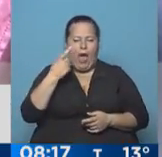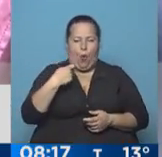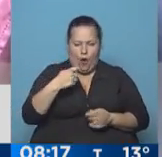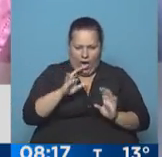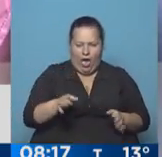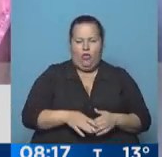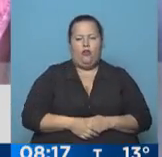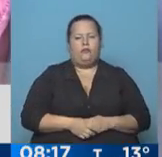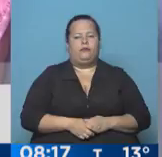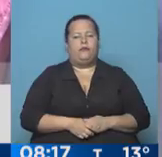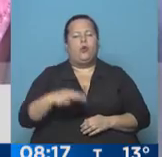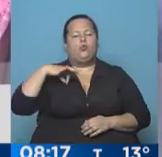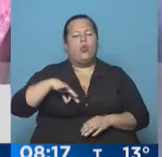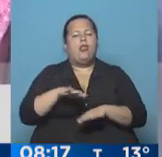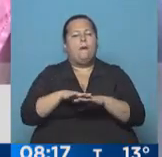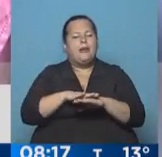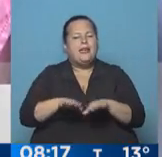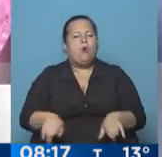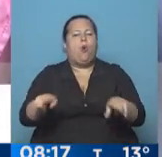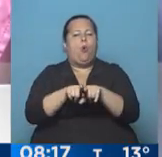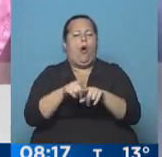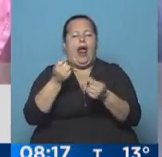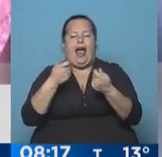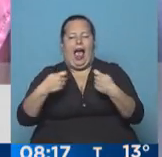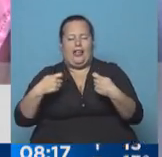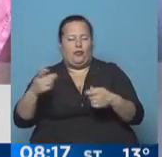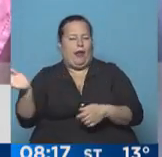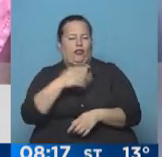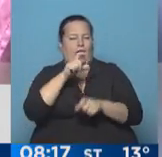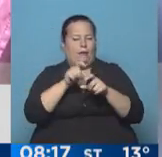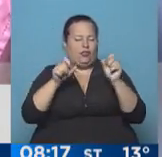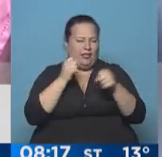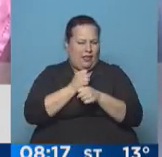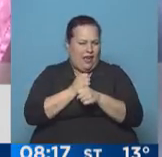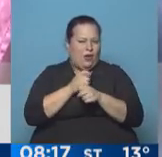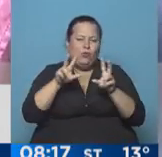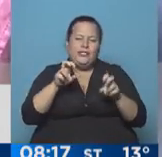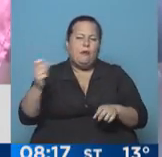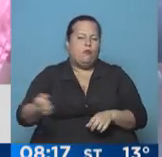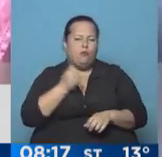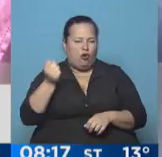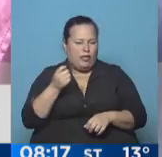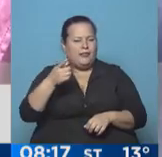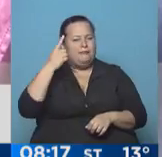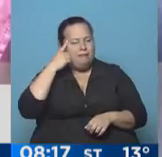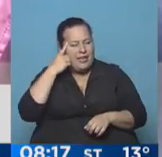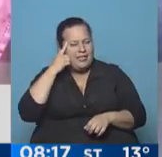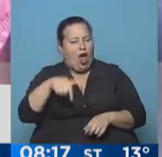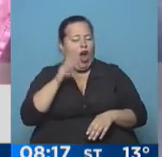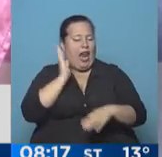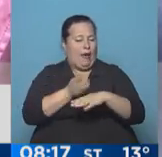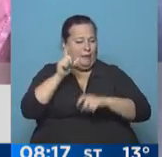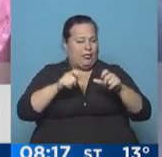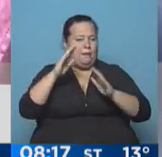jubilados un salario mínimo igual a la canasta familiar para todos los trabajadores es un tema clave piensen que hoy la mitad de los